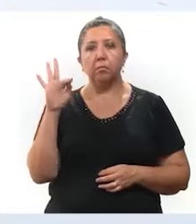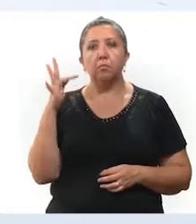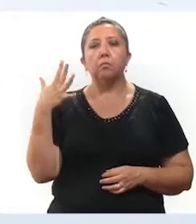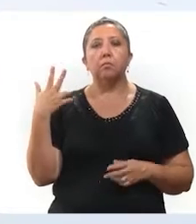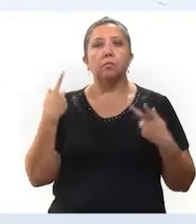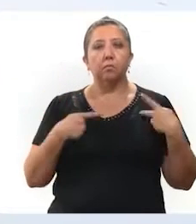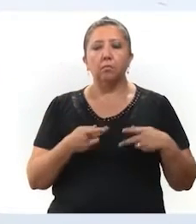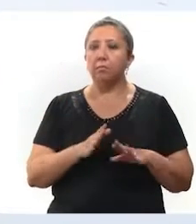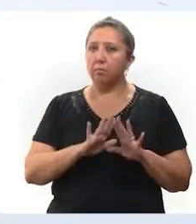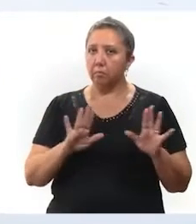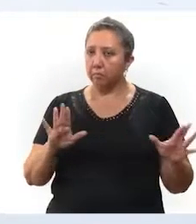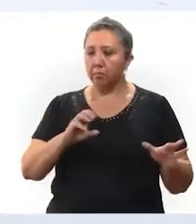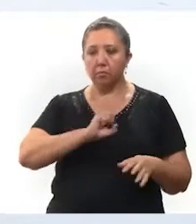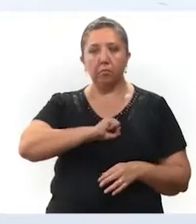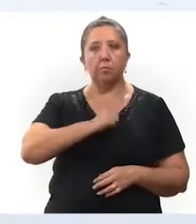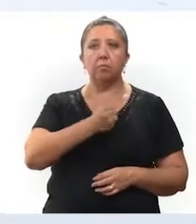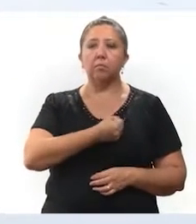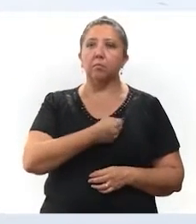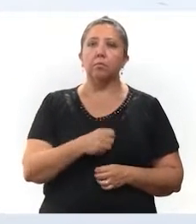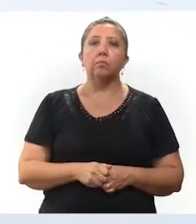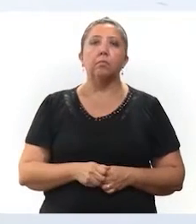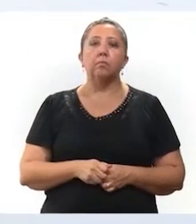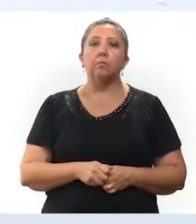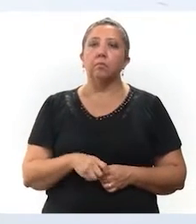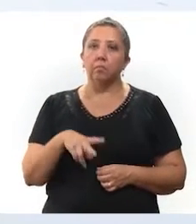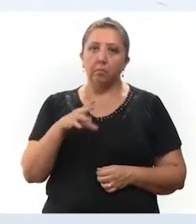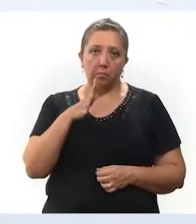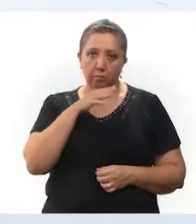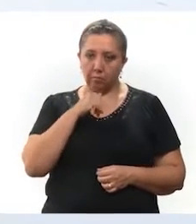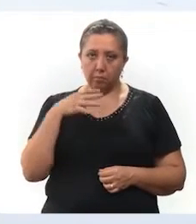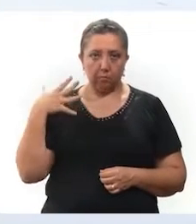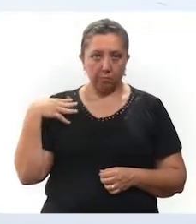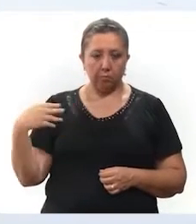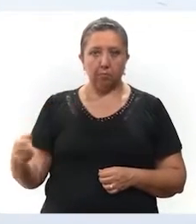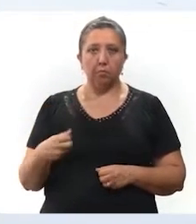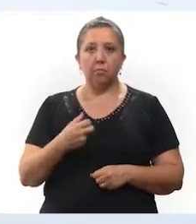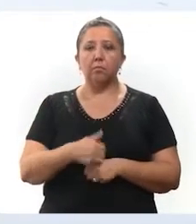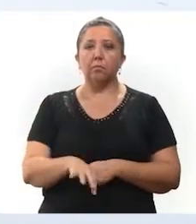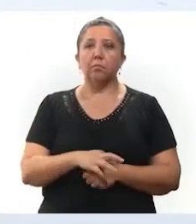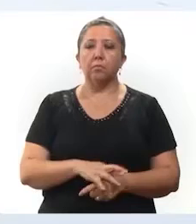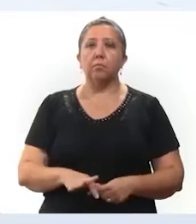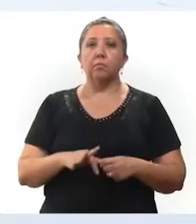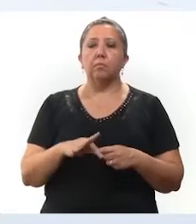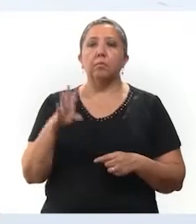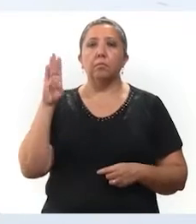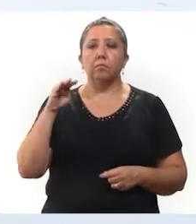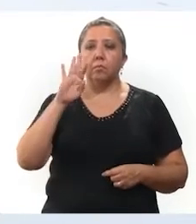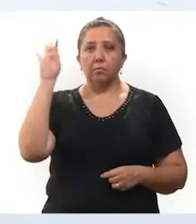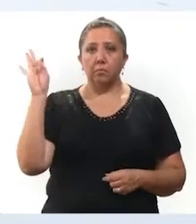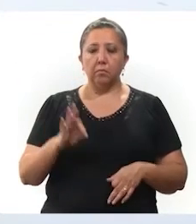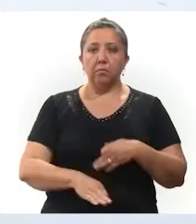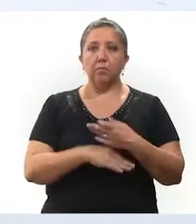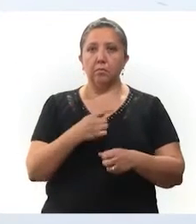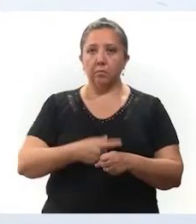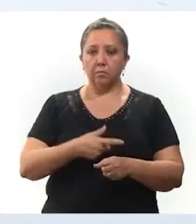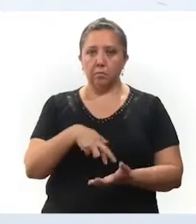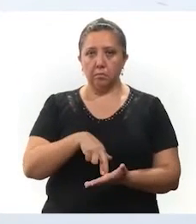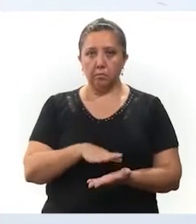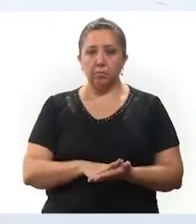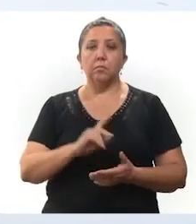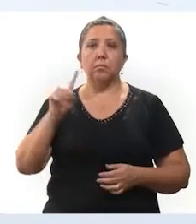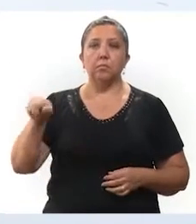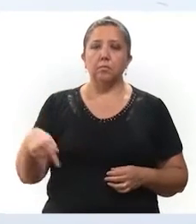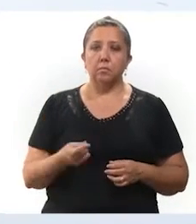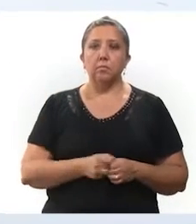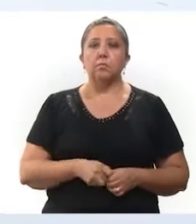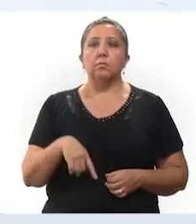99.245 pacientes ya se recuperaron, no presentan síntomas ni pueden contagiar. Esta cifra representa el 90% del total de contagios